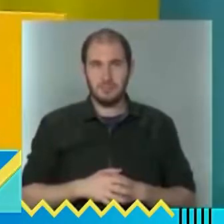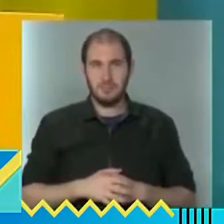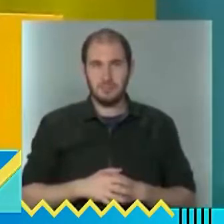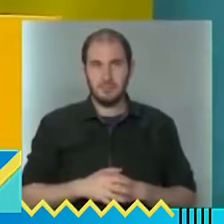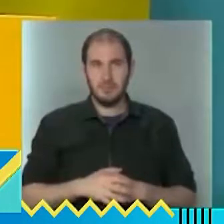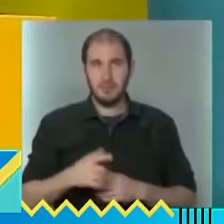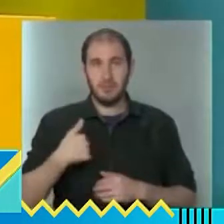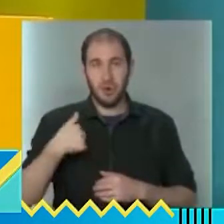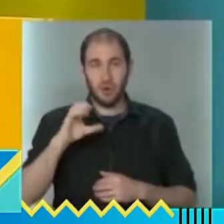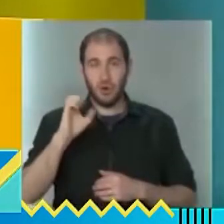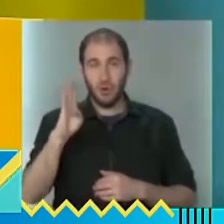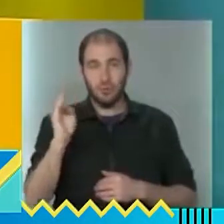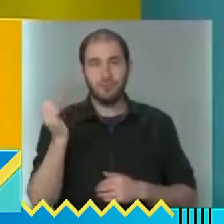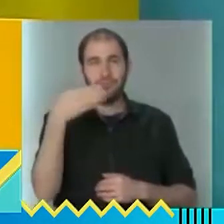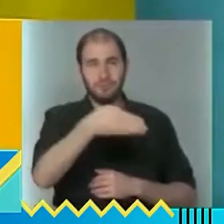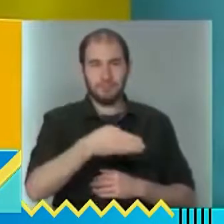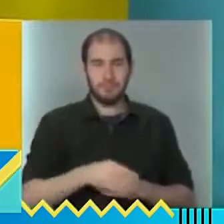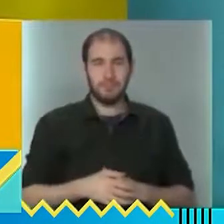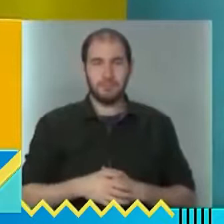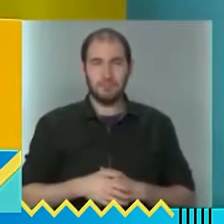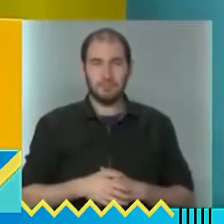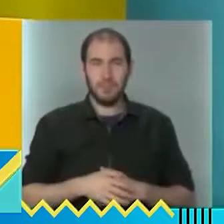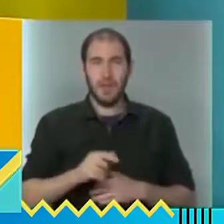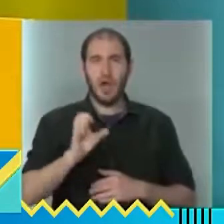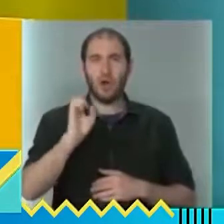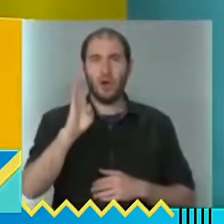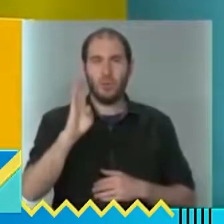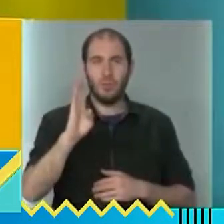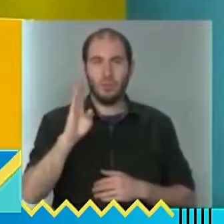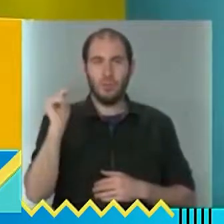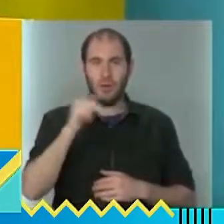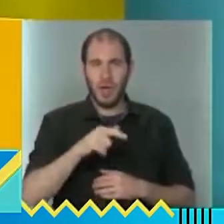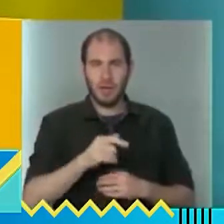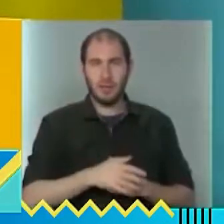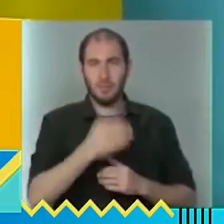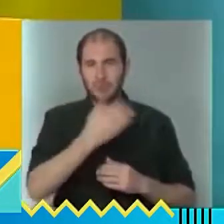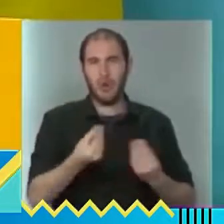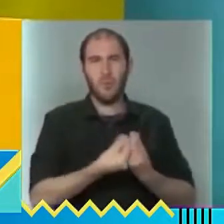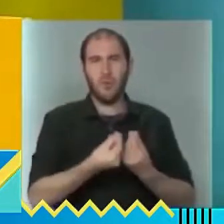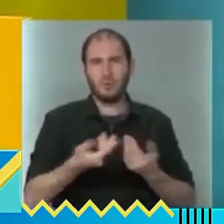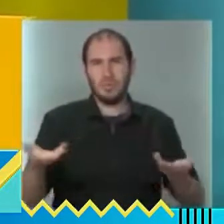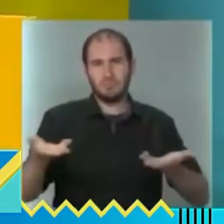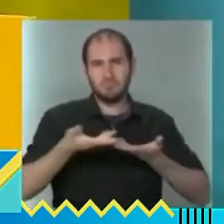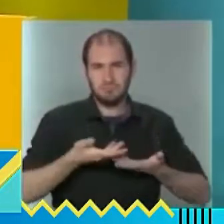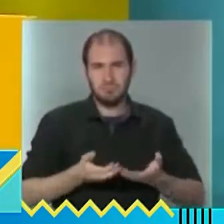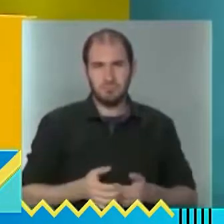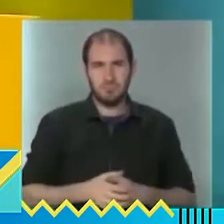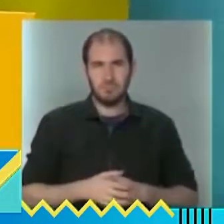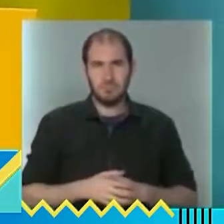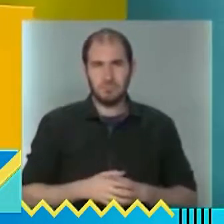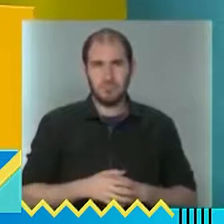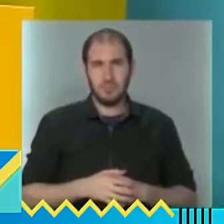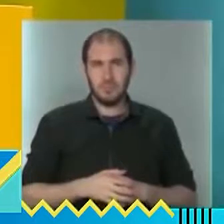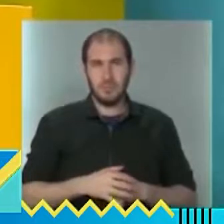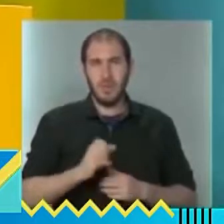Yo fui a un club donde era un club donde se contenía mucha gente, porque no es un